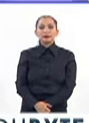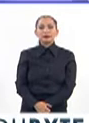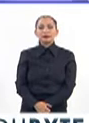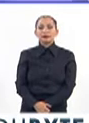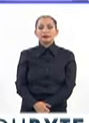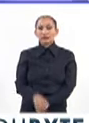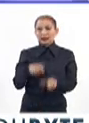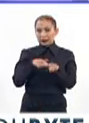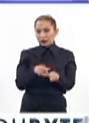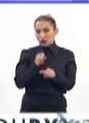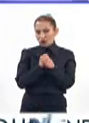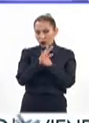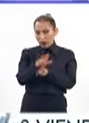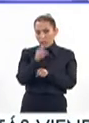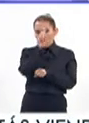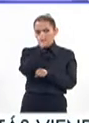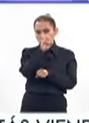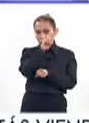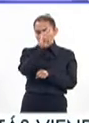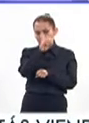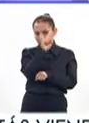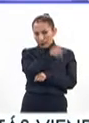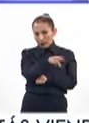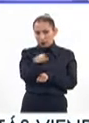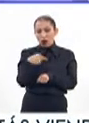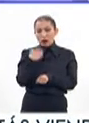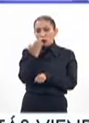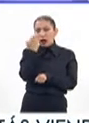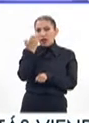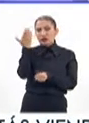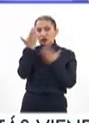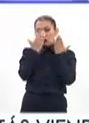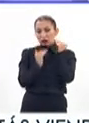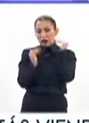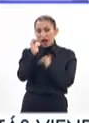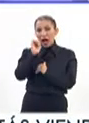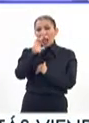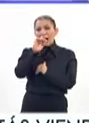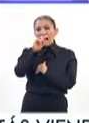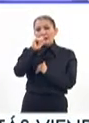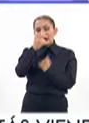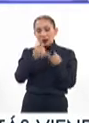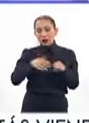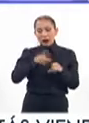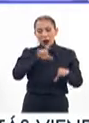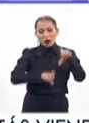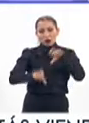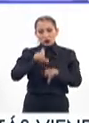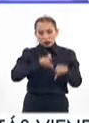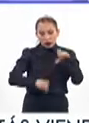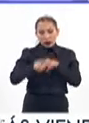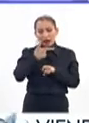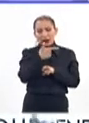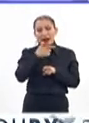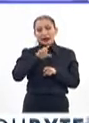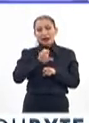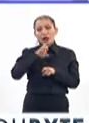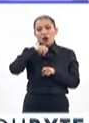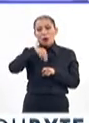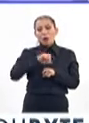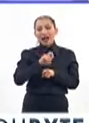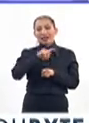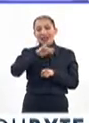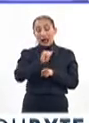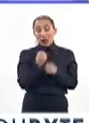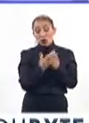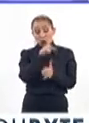Y bueno, continuando con información de la máxima casa de estudios, en la Facultad de Estudios Superiores Zacatlán fue inaugurado el laboratorio de geomática.